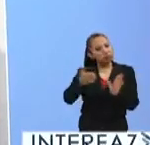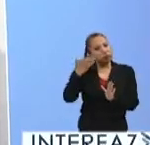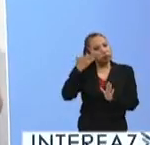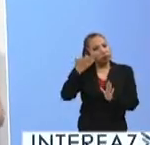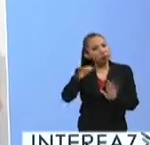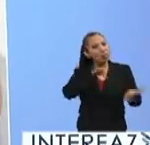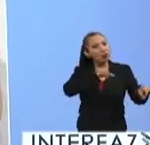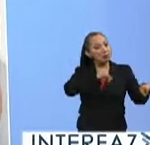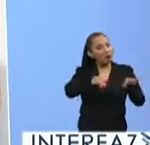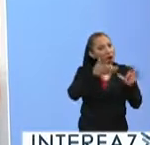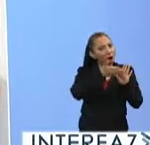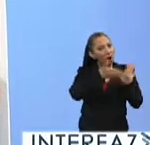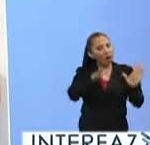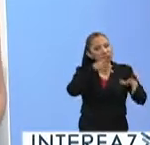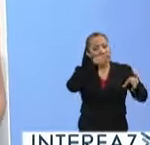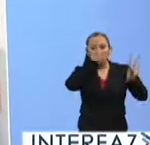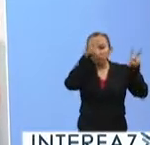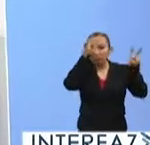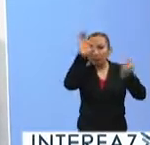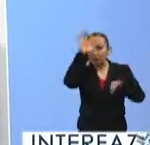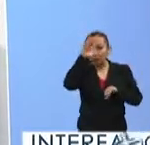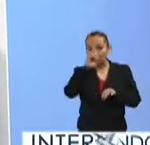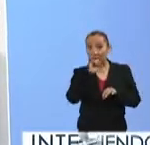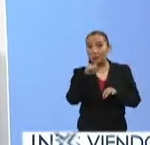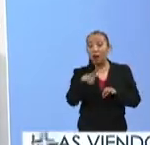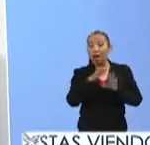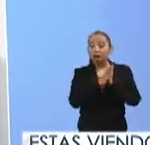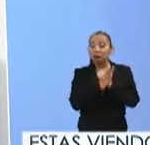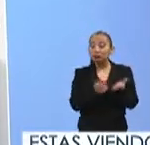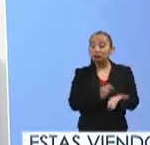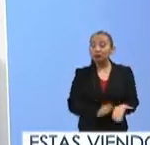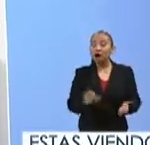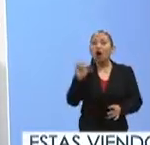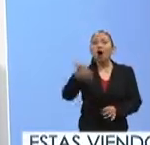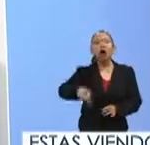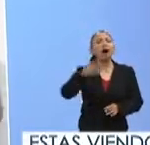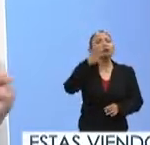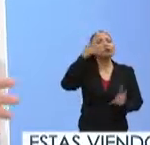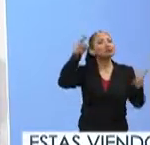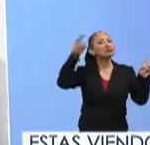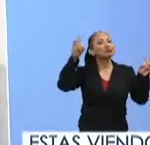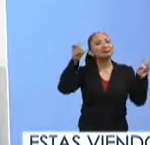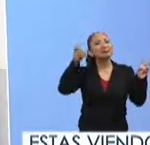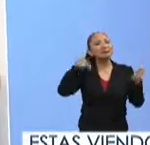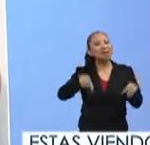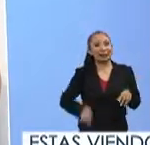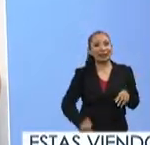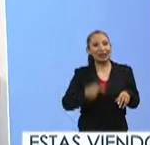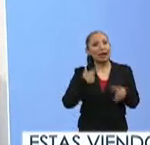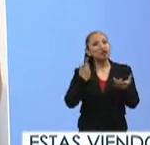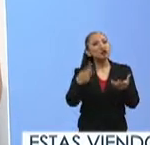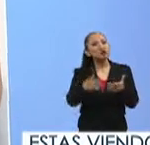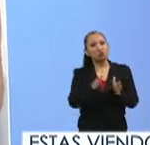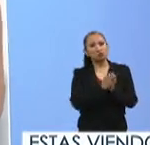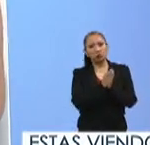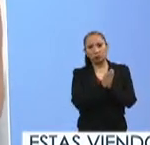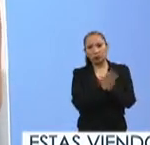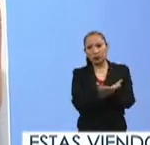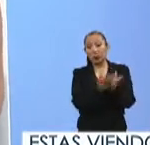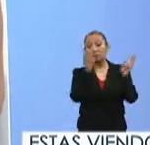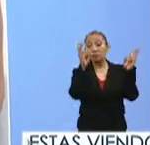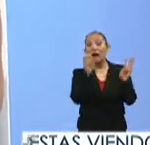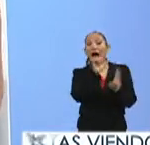muchísimo trabajo que ha hecho en la ciencia, pero también en la literatura. Hoy viene a hablar, entre otras cosas, de su libro,